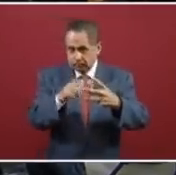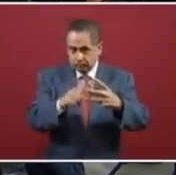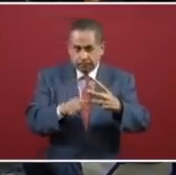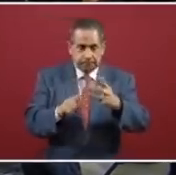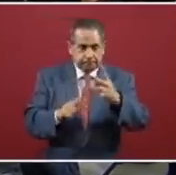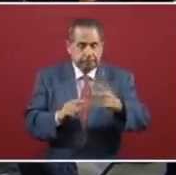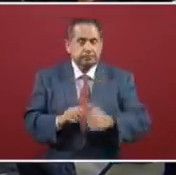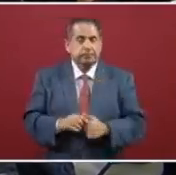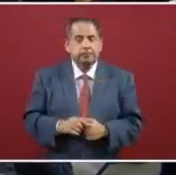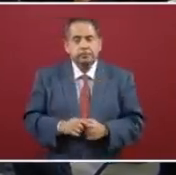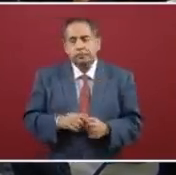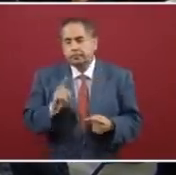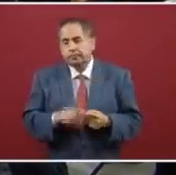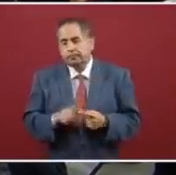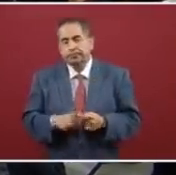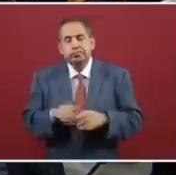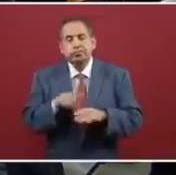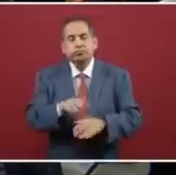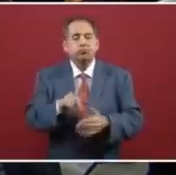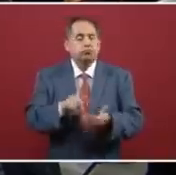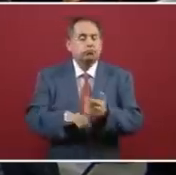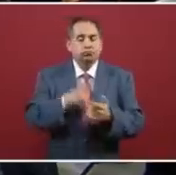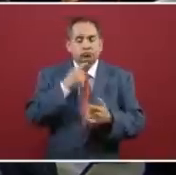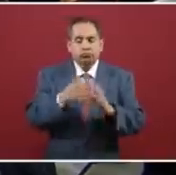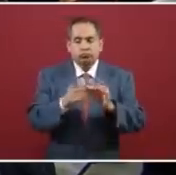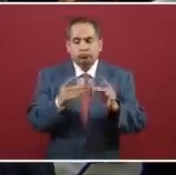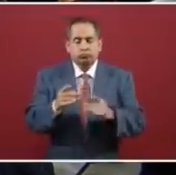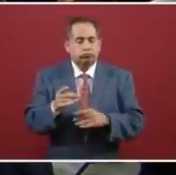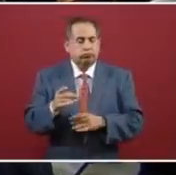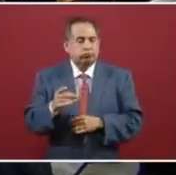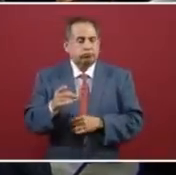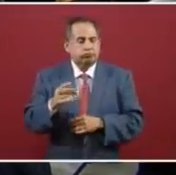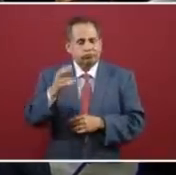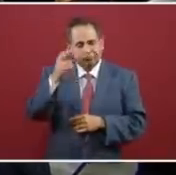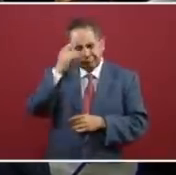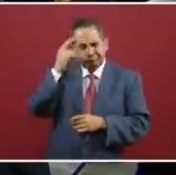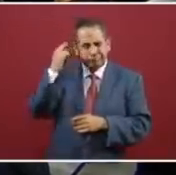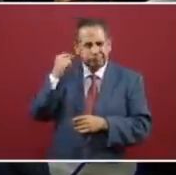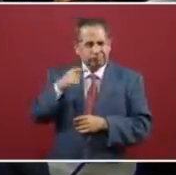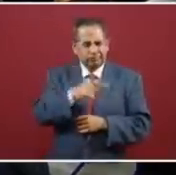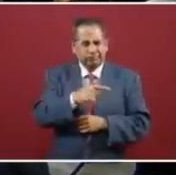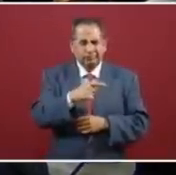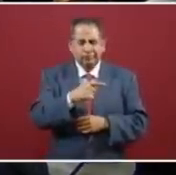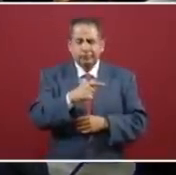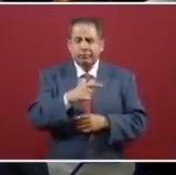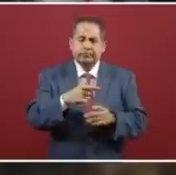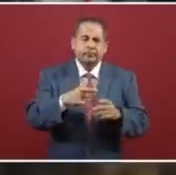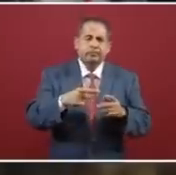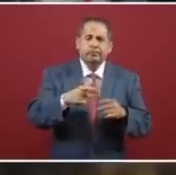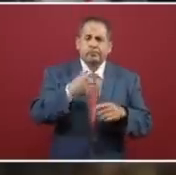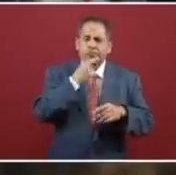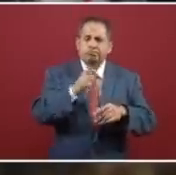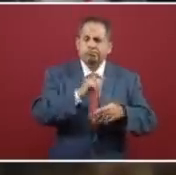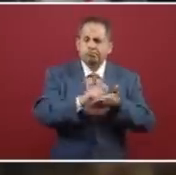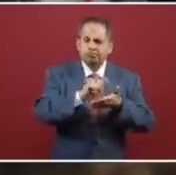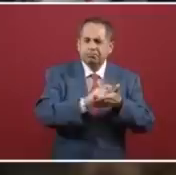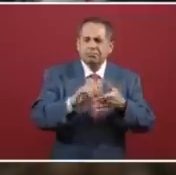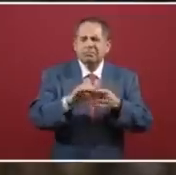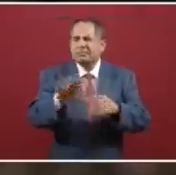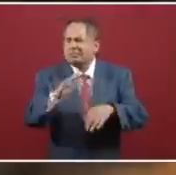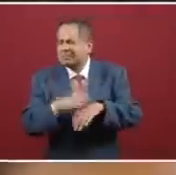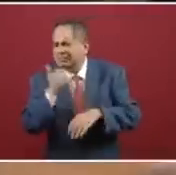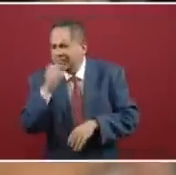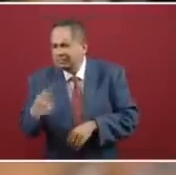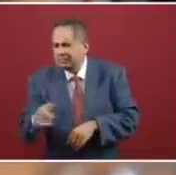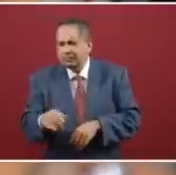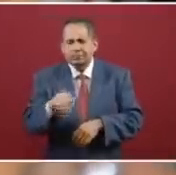tiene que ver con los señalamientos de edison lanza relator de libertad de expresión de la contra